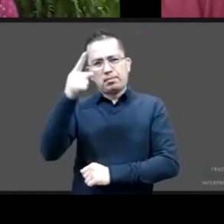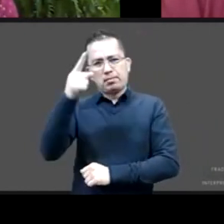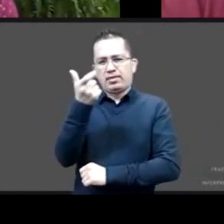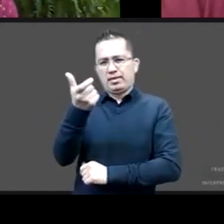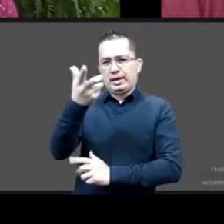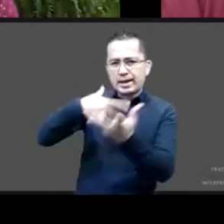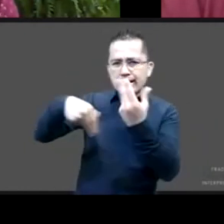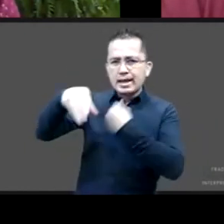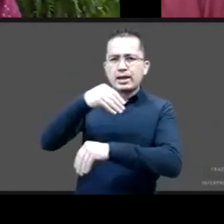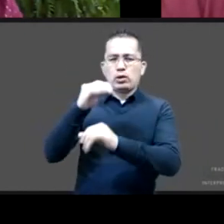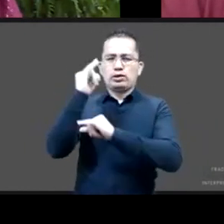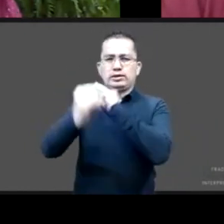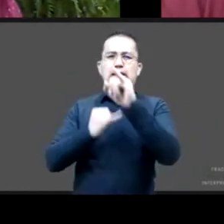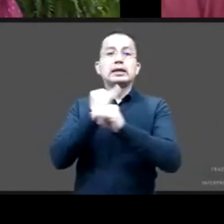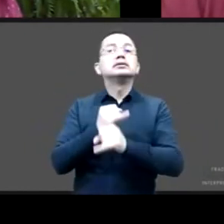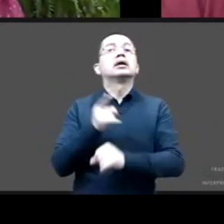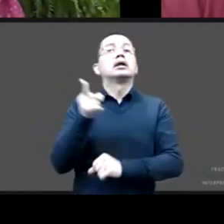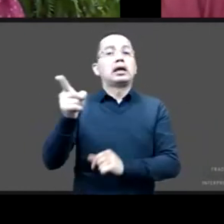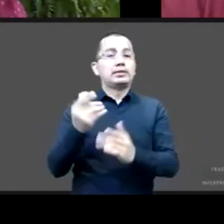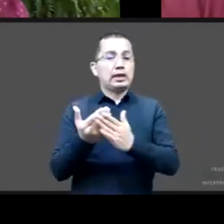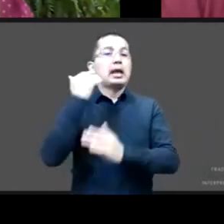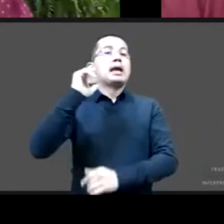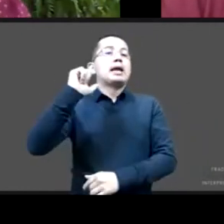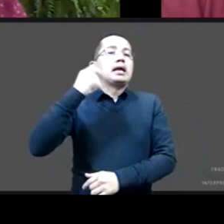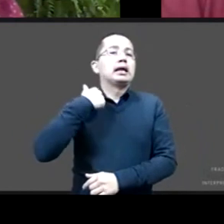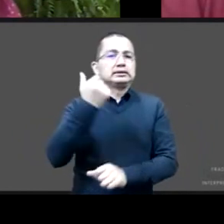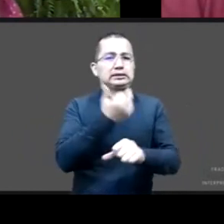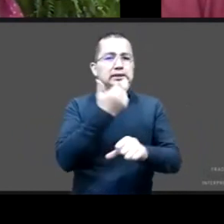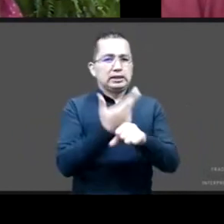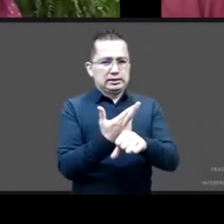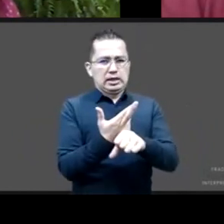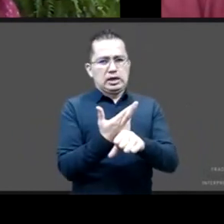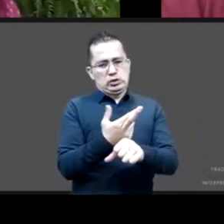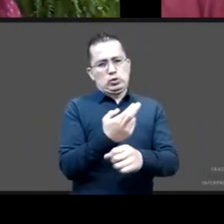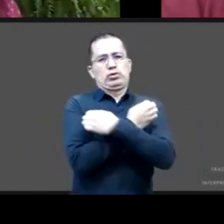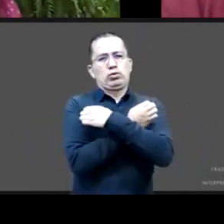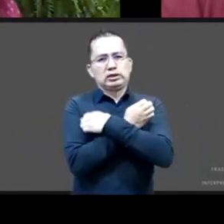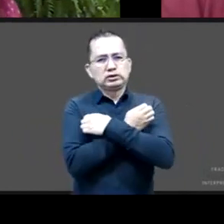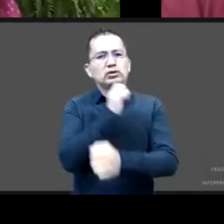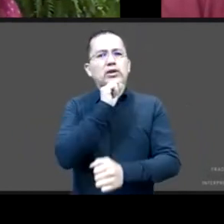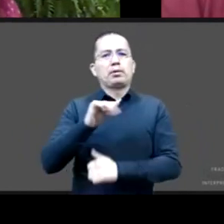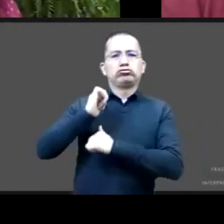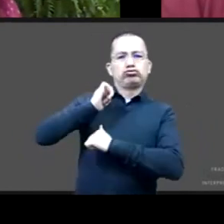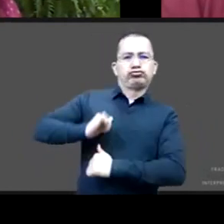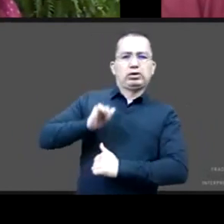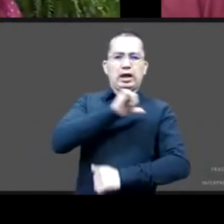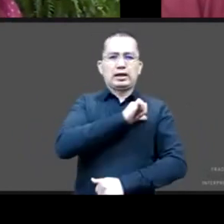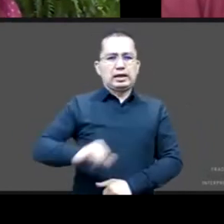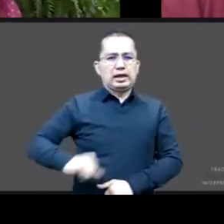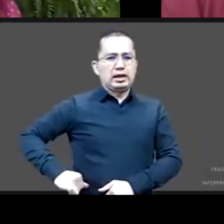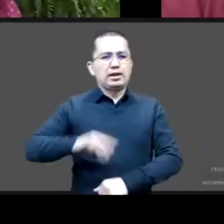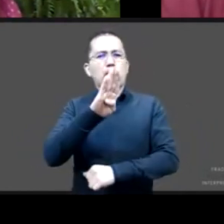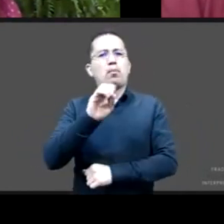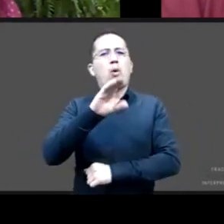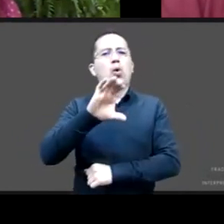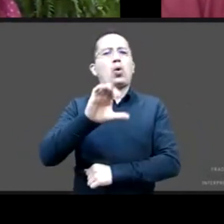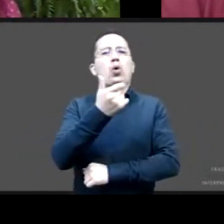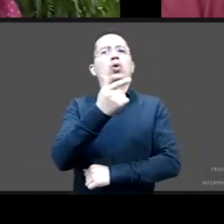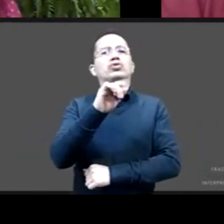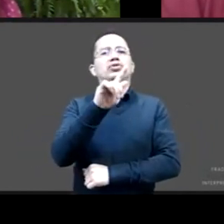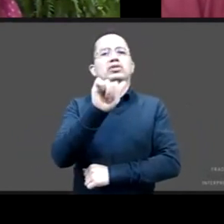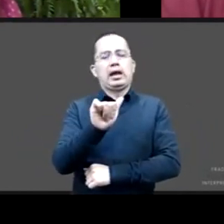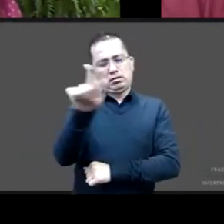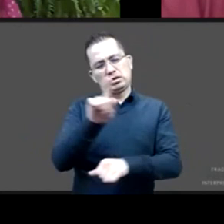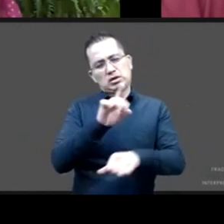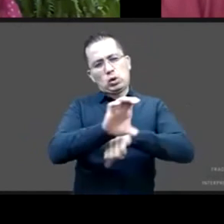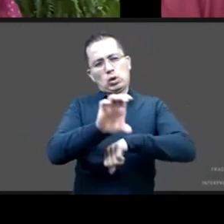Fue secretario de Educación y alcalde mayor en Bogotá. Coordinó el área de gobernabilidad democrática del Programa de